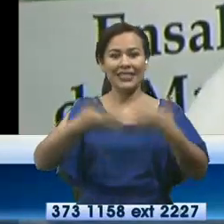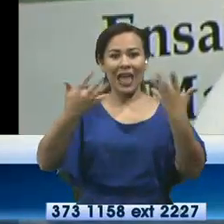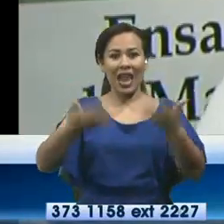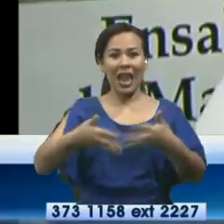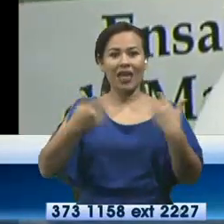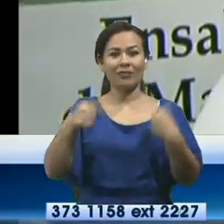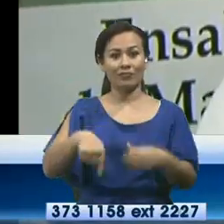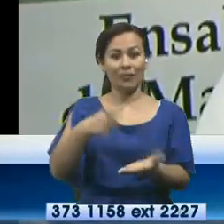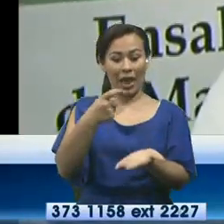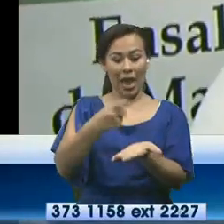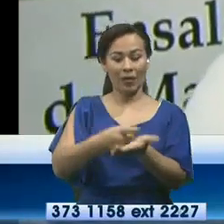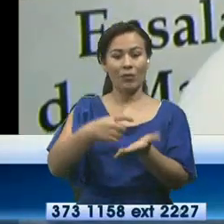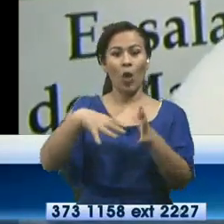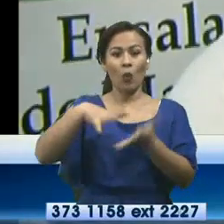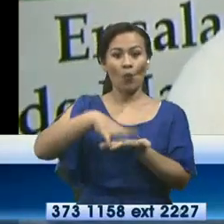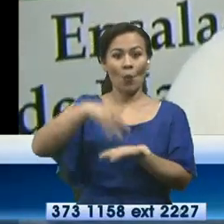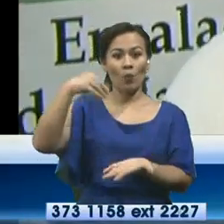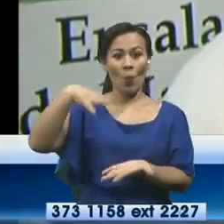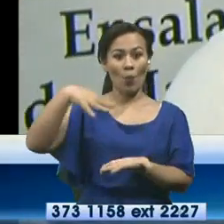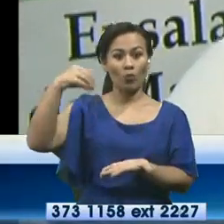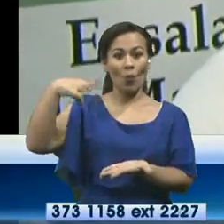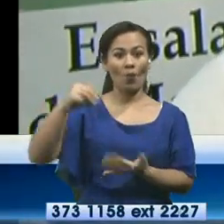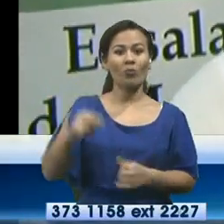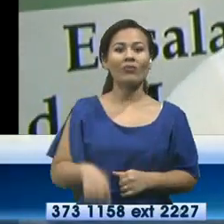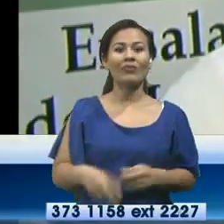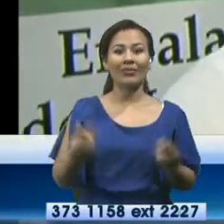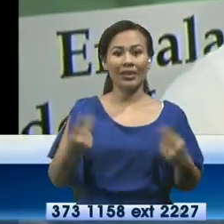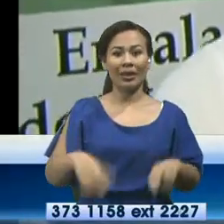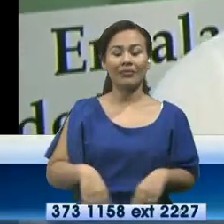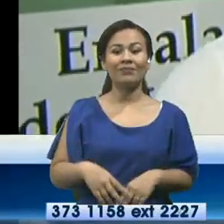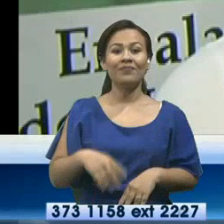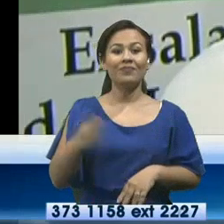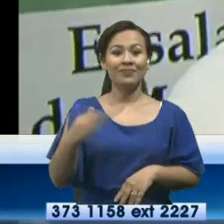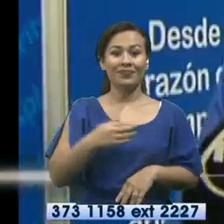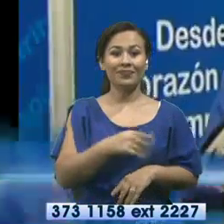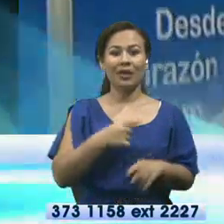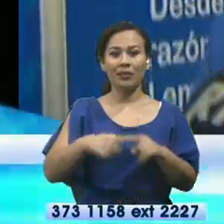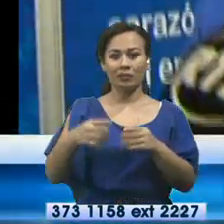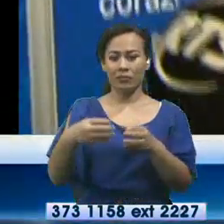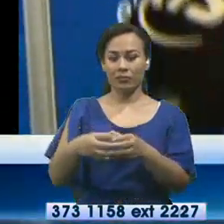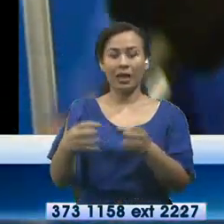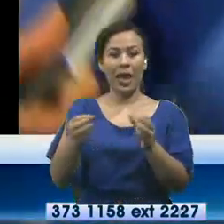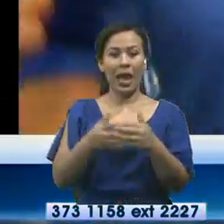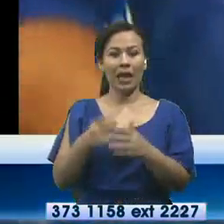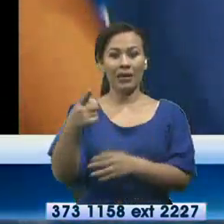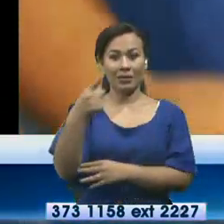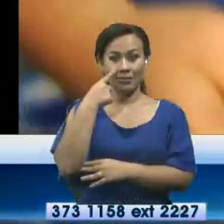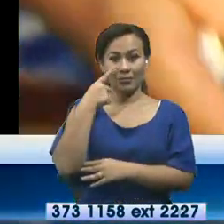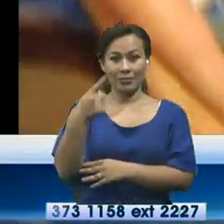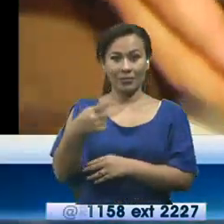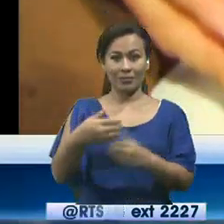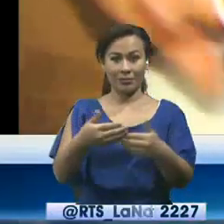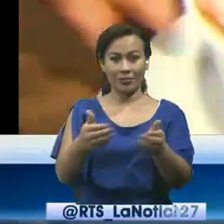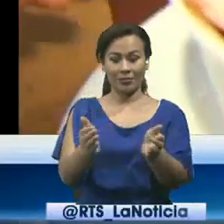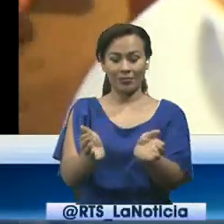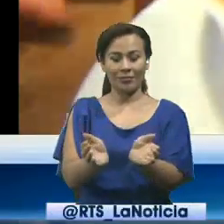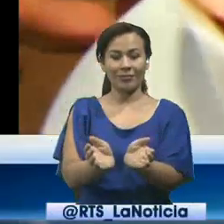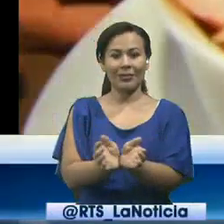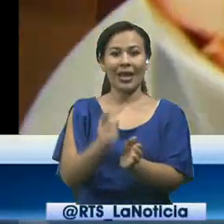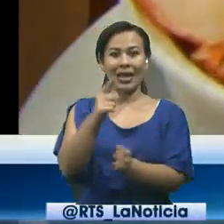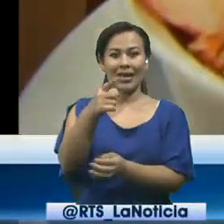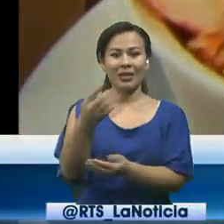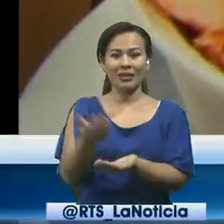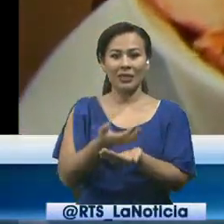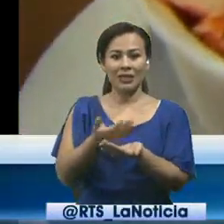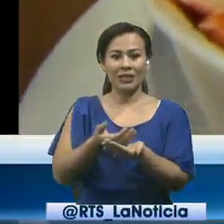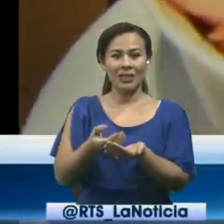tiene camarón, calamar, pescado, cangrejo, lo acompañamos con porción de arroz y patacones. La Furia del Colorado consiste en nuestro encebollado con